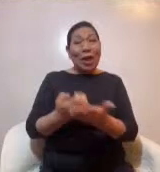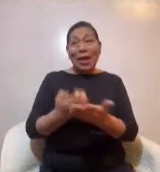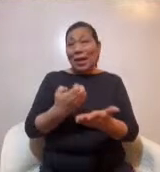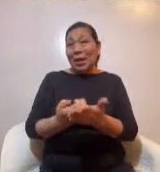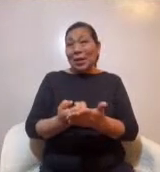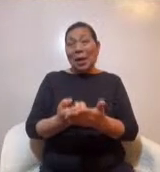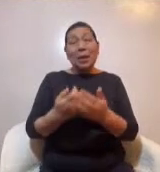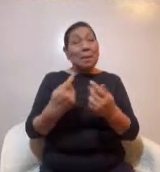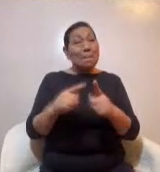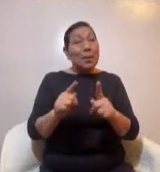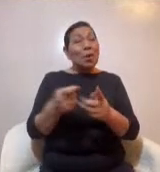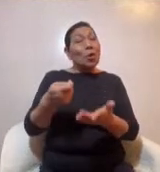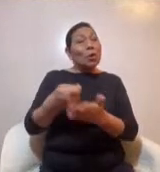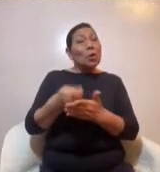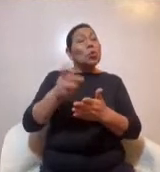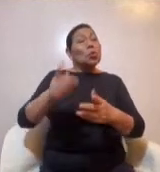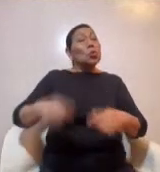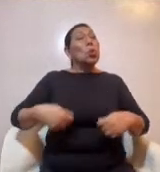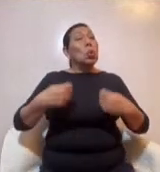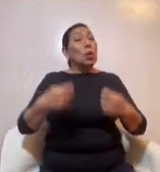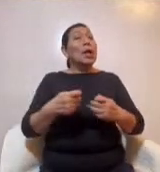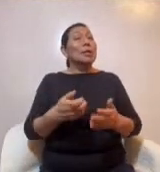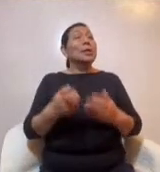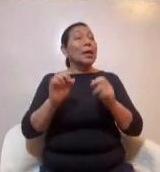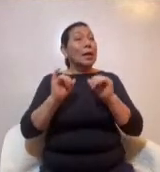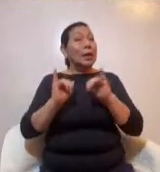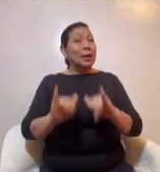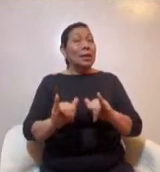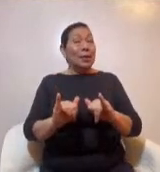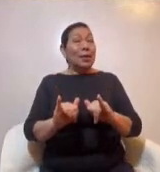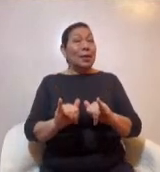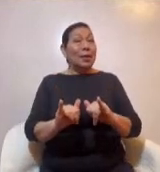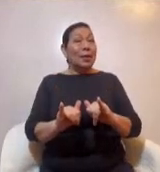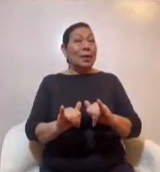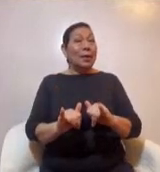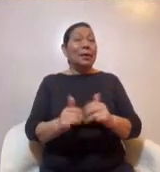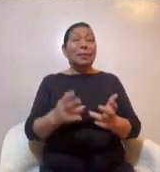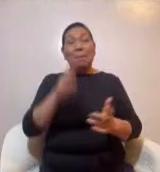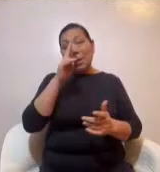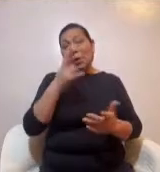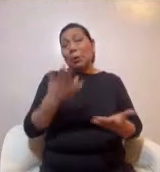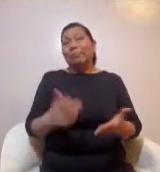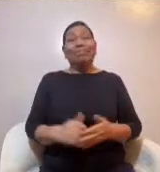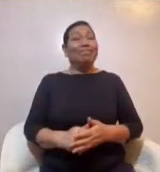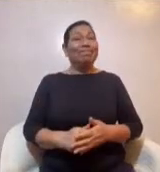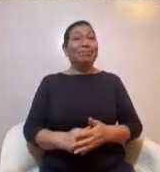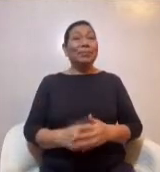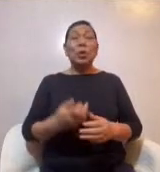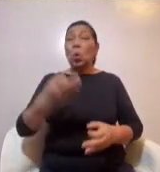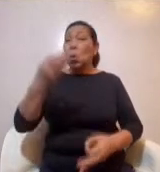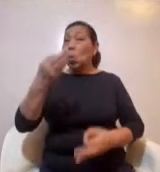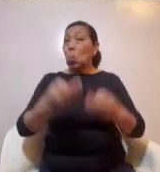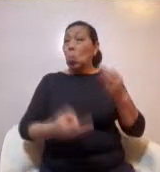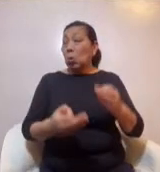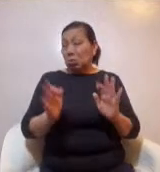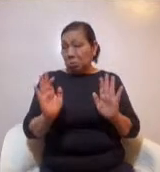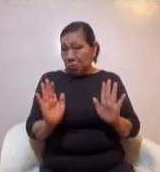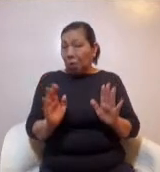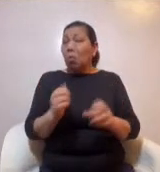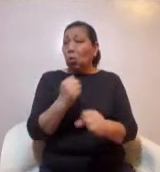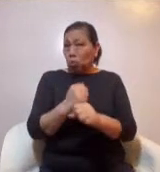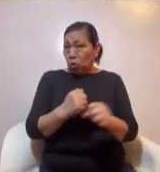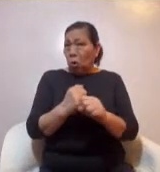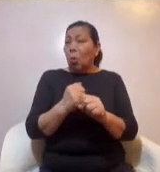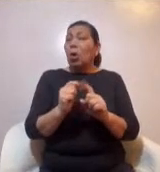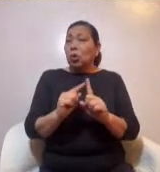de recursos económicos que permitan solventar los gastos de permanencia o residencia en el territorio nacional. Entonces, y la sentencia lo que dice es,